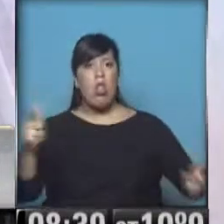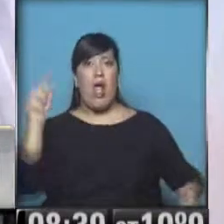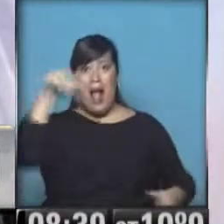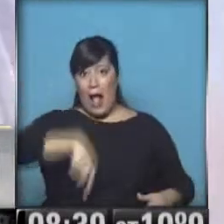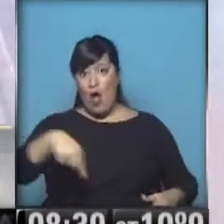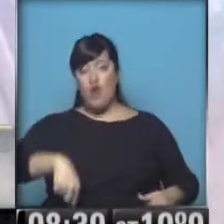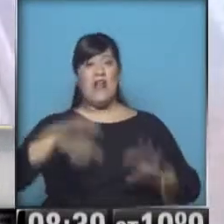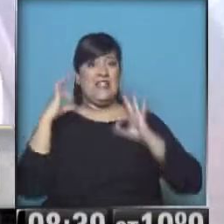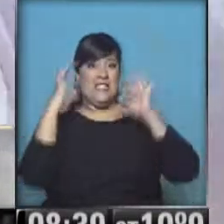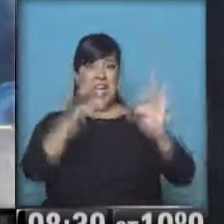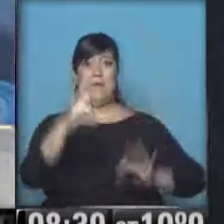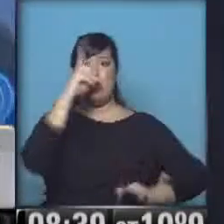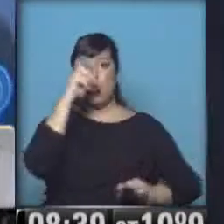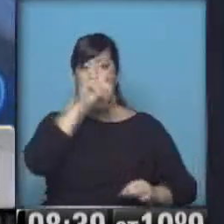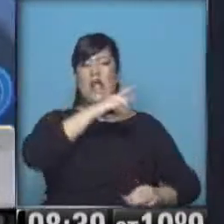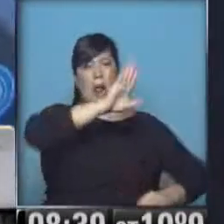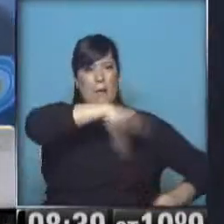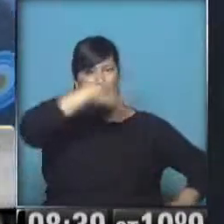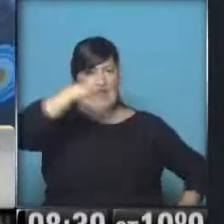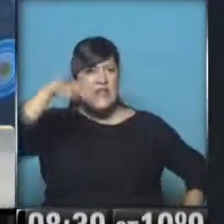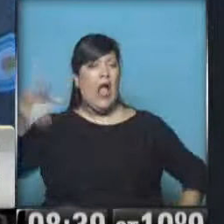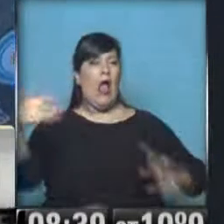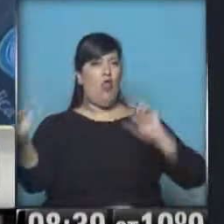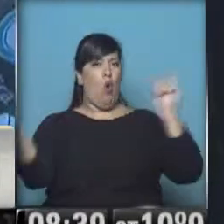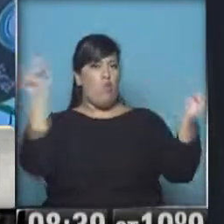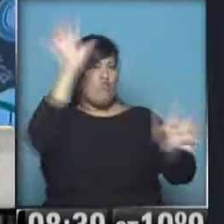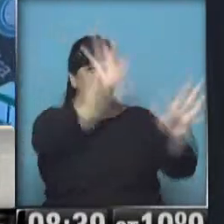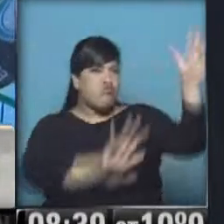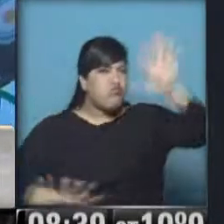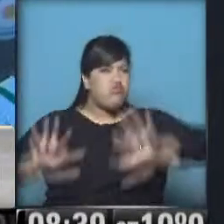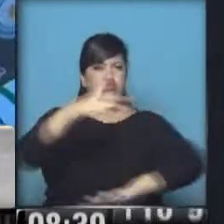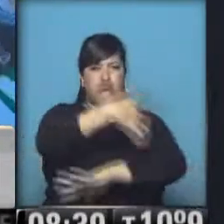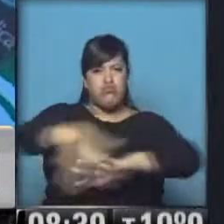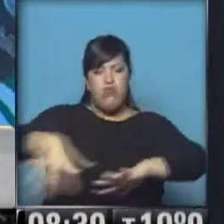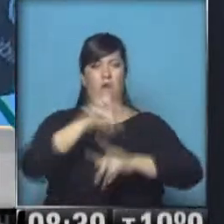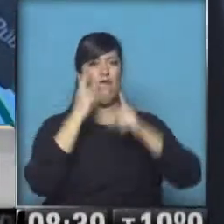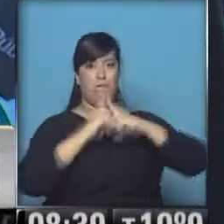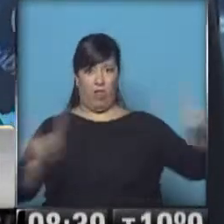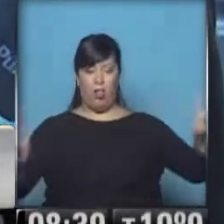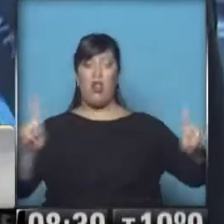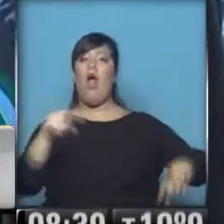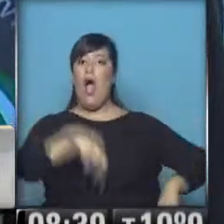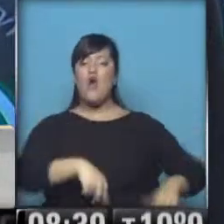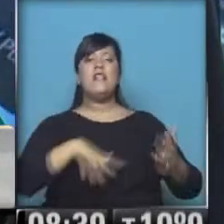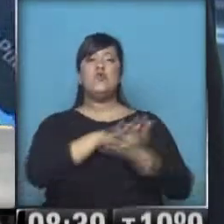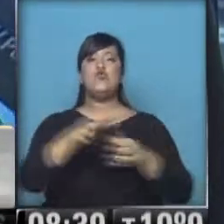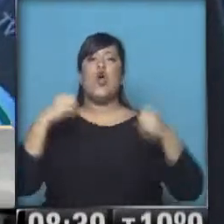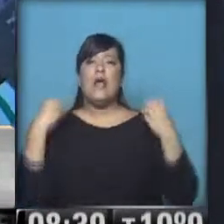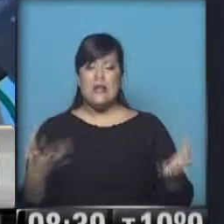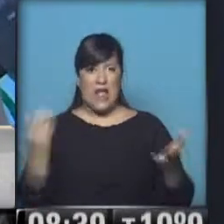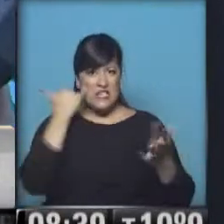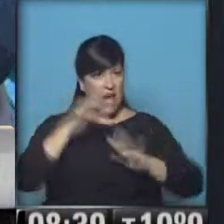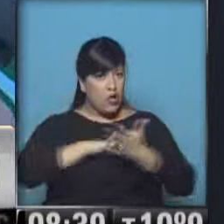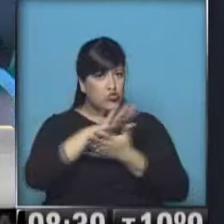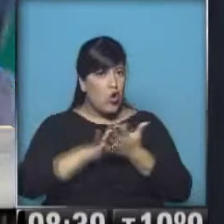llegamos a un hospital que está pintado, que hicieron un cambio de asfalto, que tiene otra fachada. ¿Cuál es la situación? ¿Se han resuelto todos